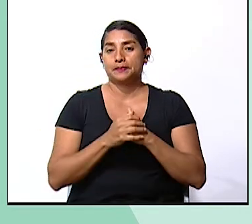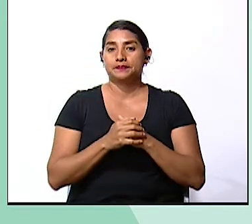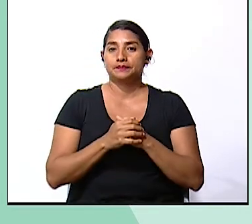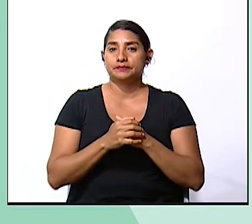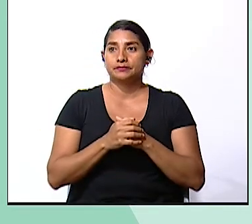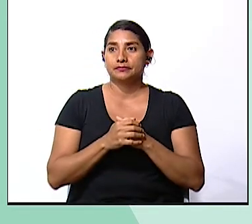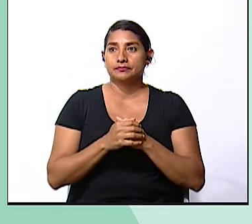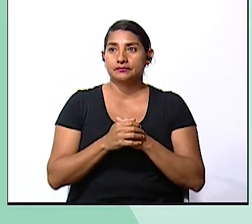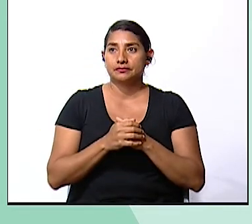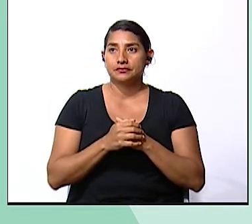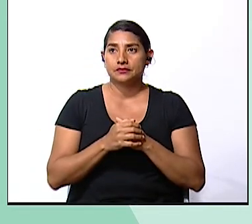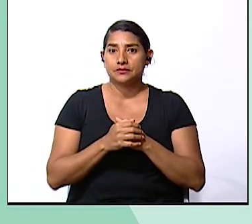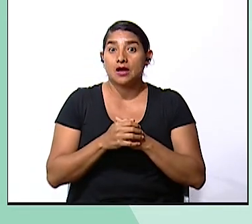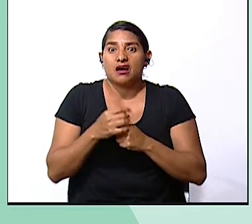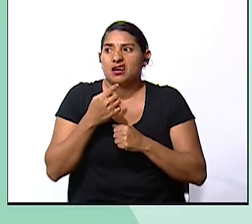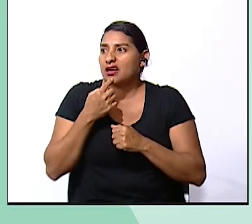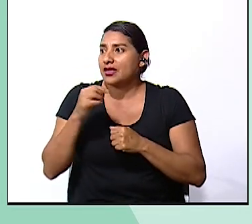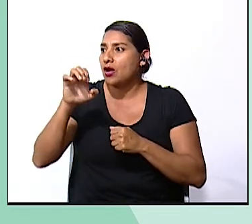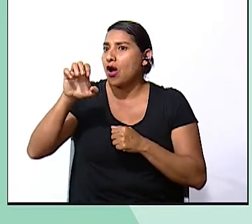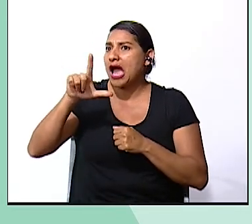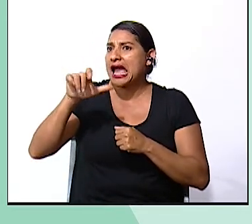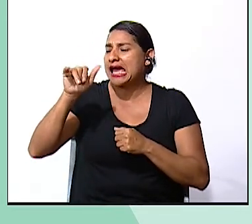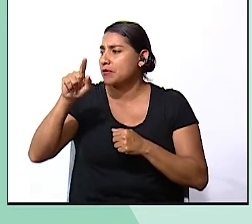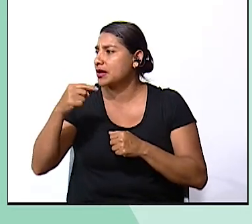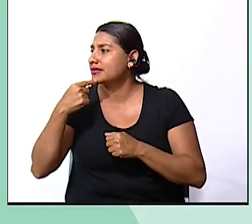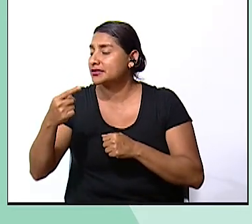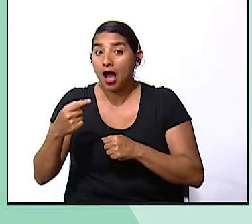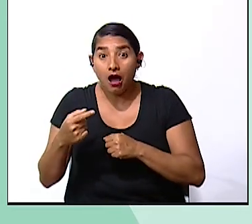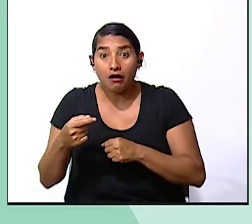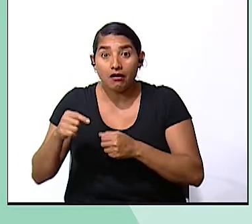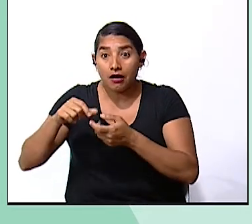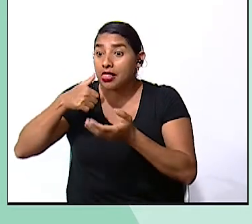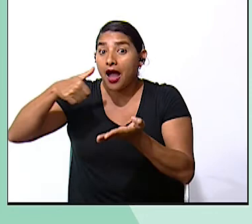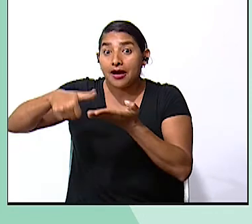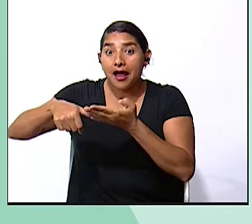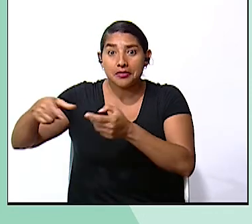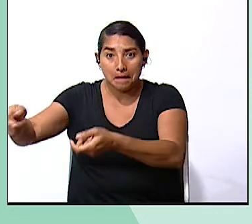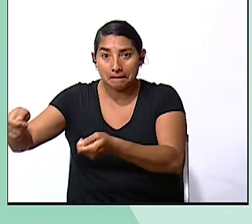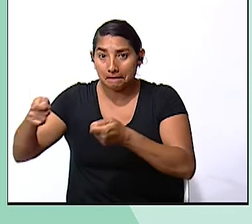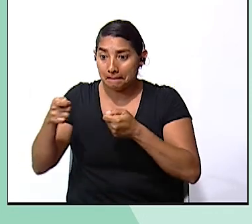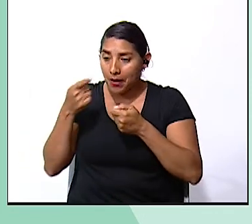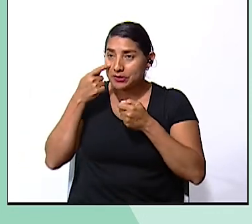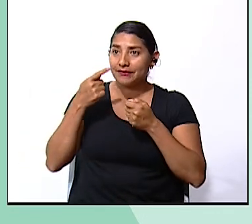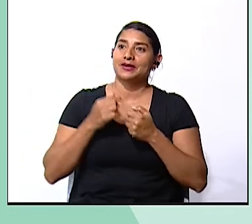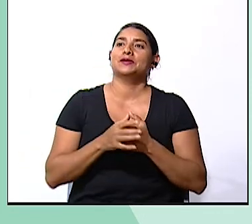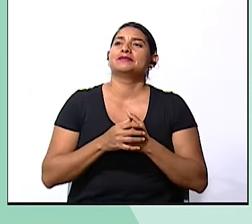¿Qué fue, Elmer? ¿Qué es? ¿Llegó qué? Carta. Vamos a ver qué es esto.